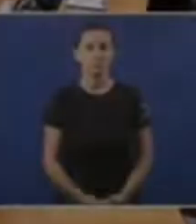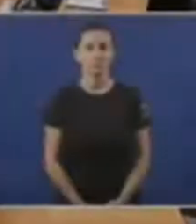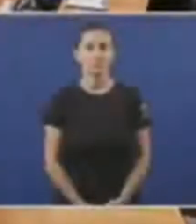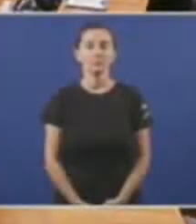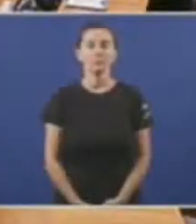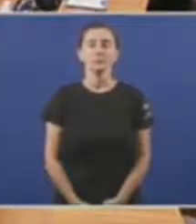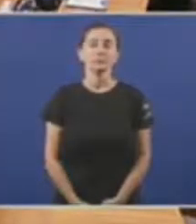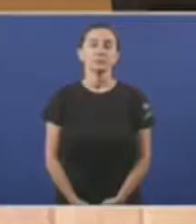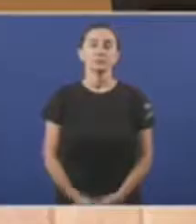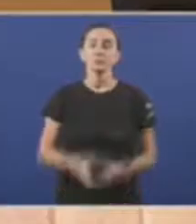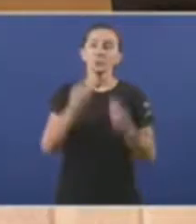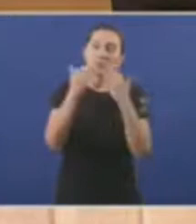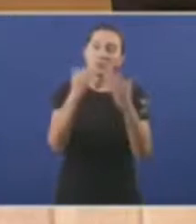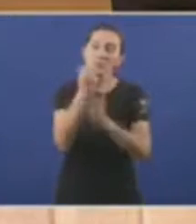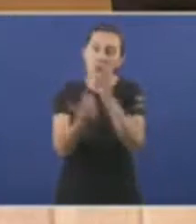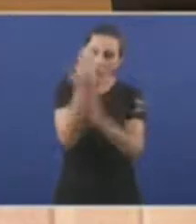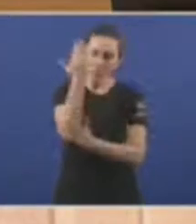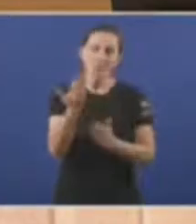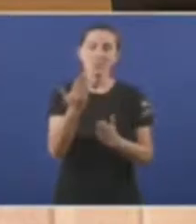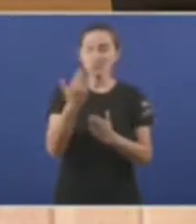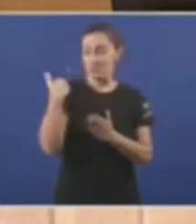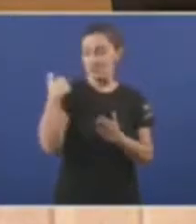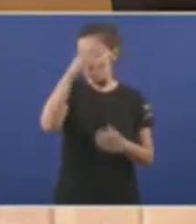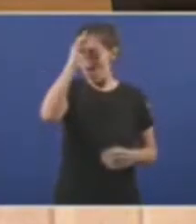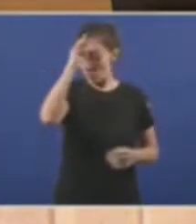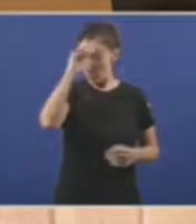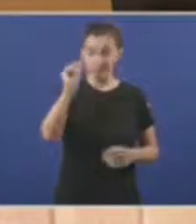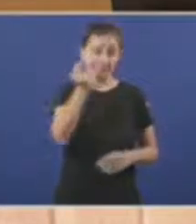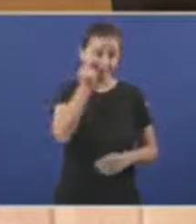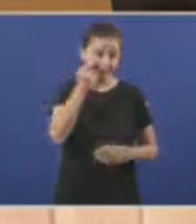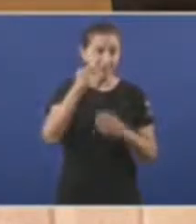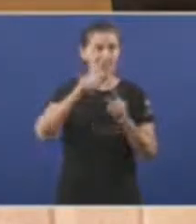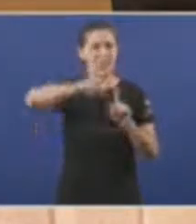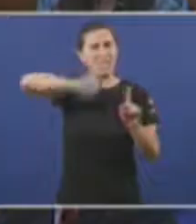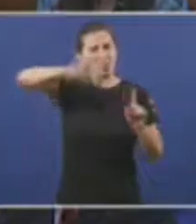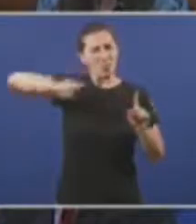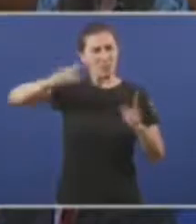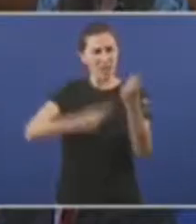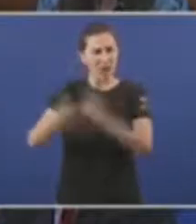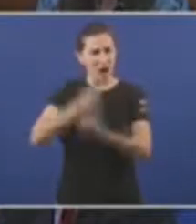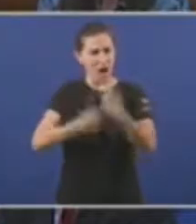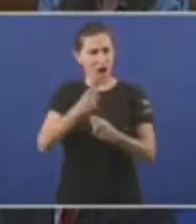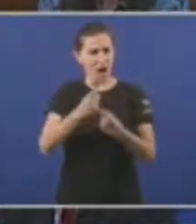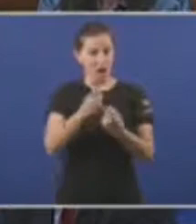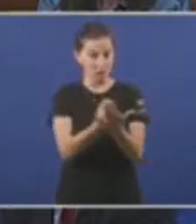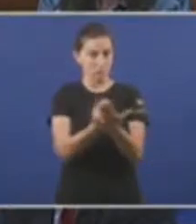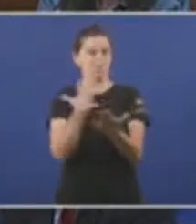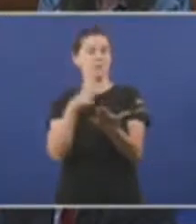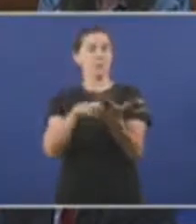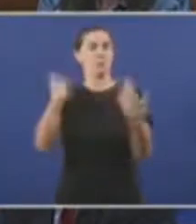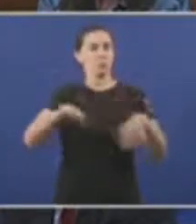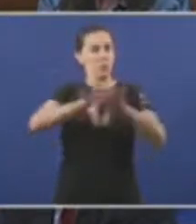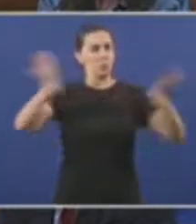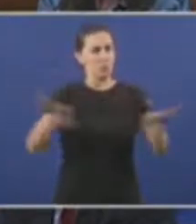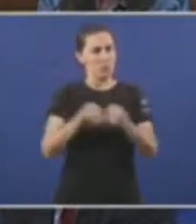Moitas grazas, moi bo día. O pasado domingo coñecimos unha enquisa que nos deixaba varias valoracións